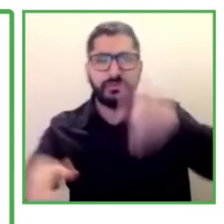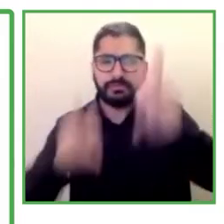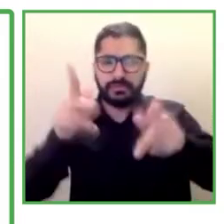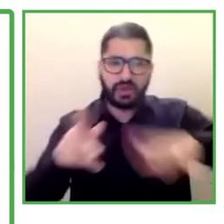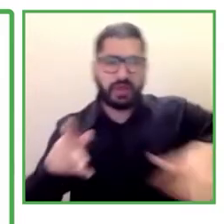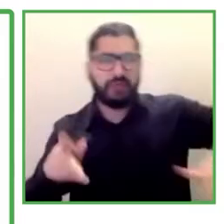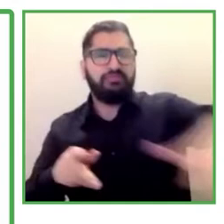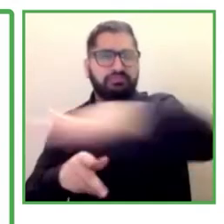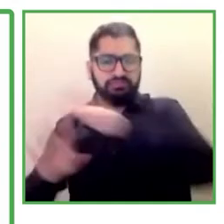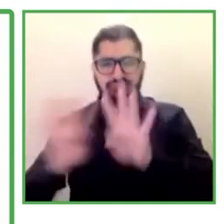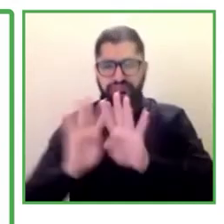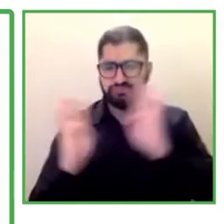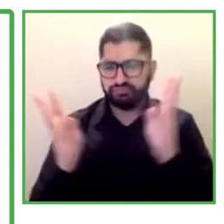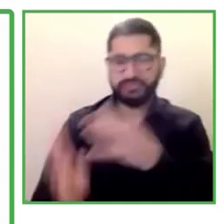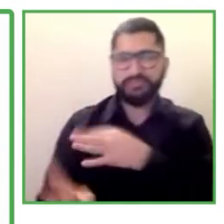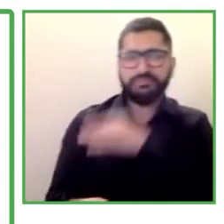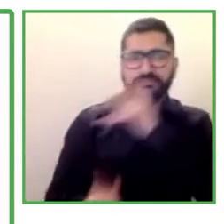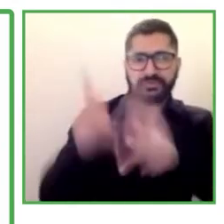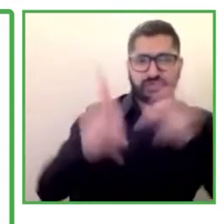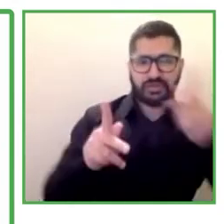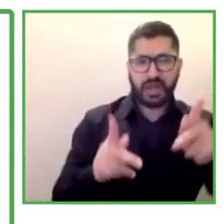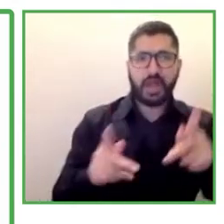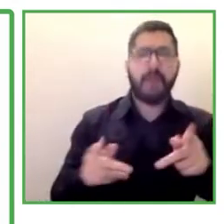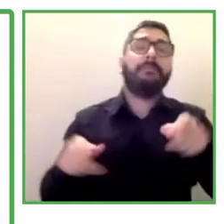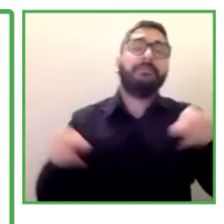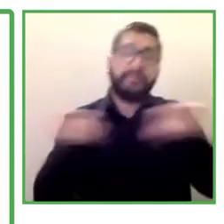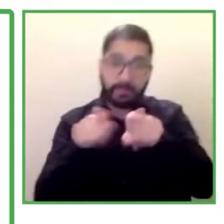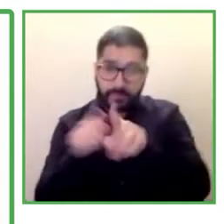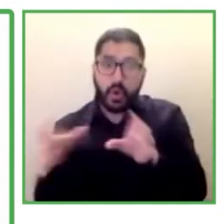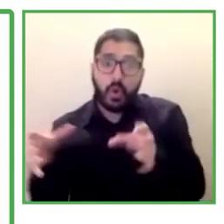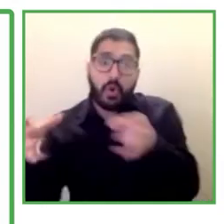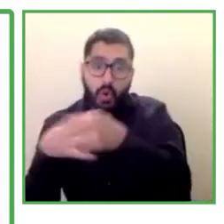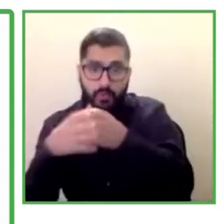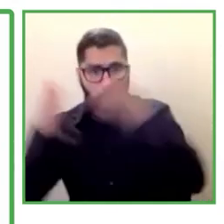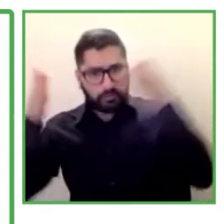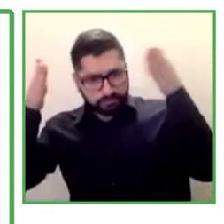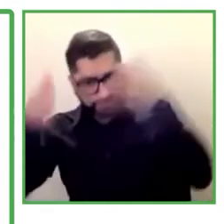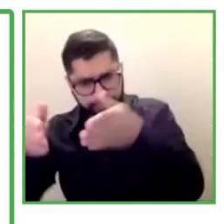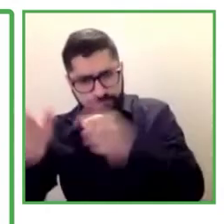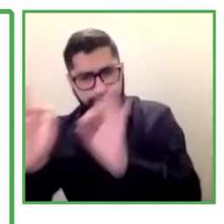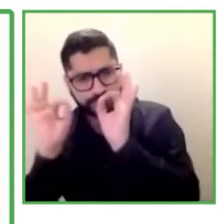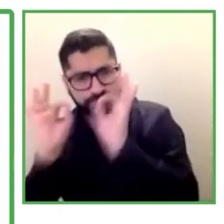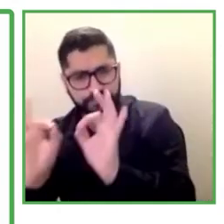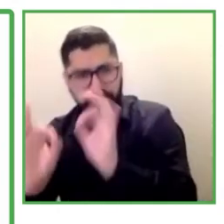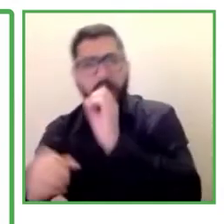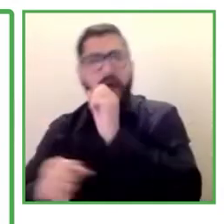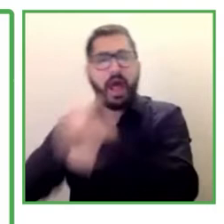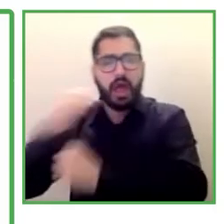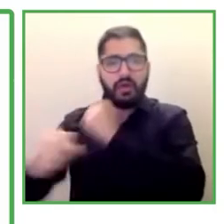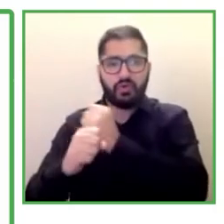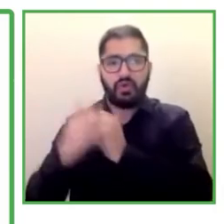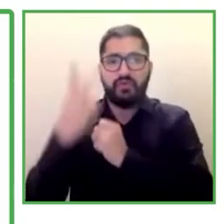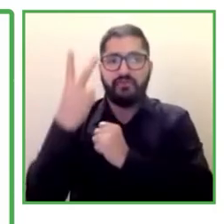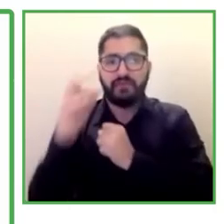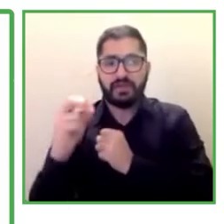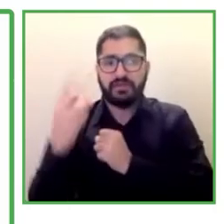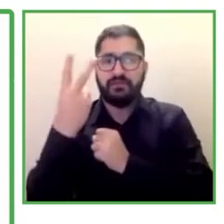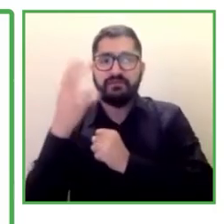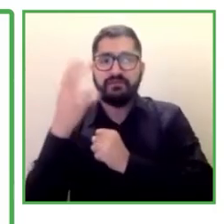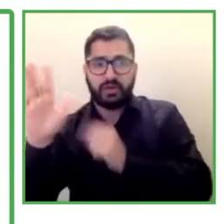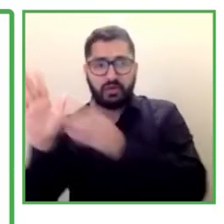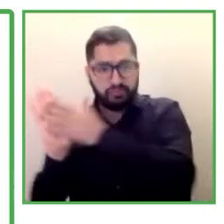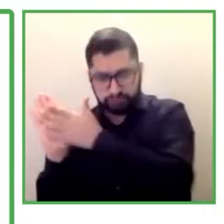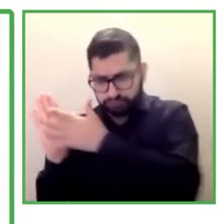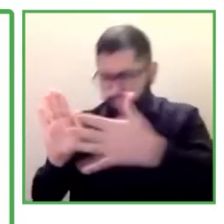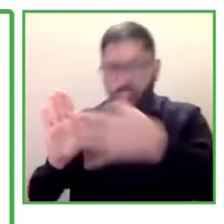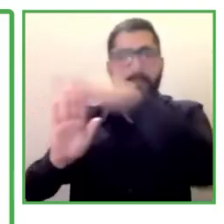visión 2025 que contempla cinco prioridades. Por una parte, fomentar que exista muchísima más integración